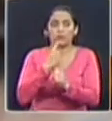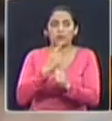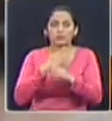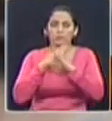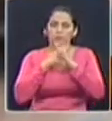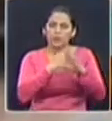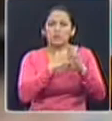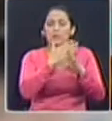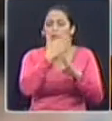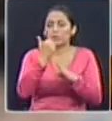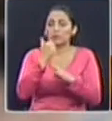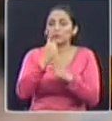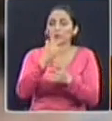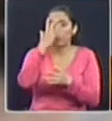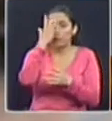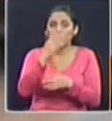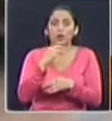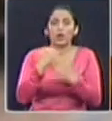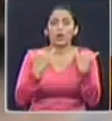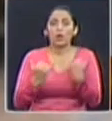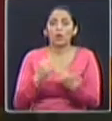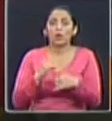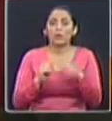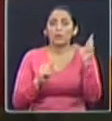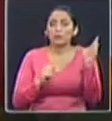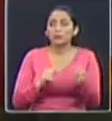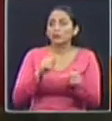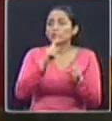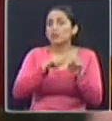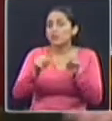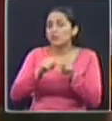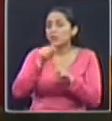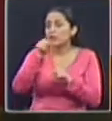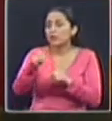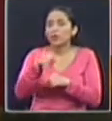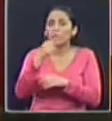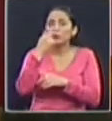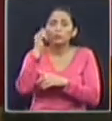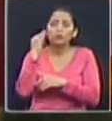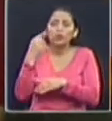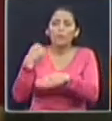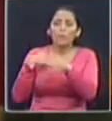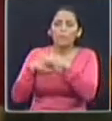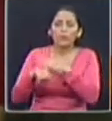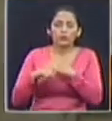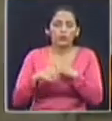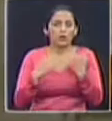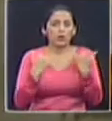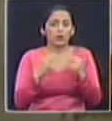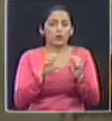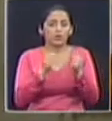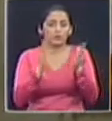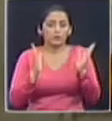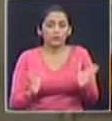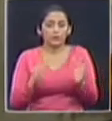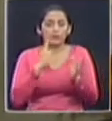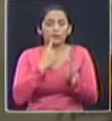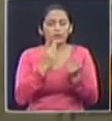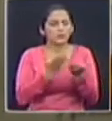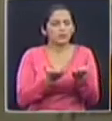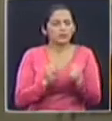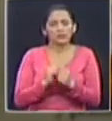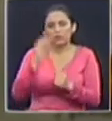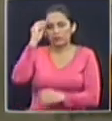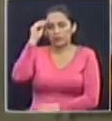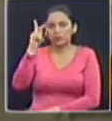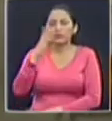quienes abusan sexualmente de menores de edad. El tema lo consideran delicado legisladores de otros sectores que opinaron sobre